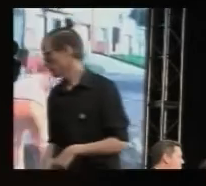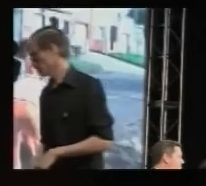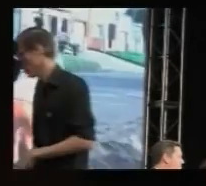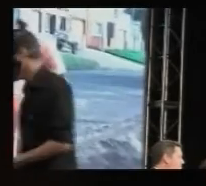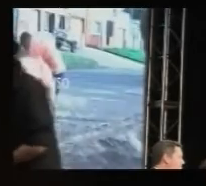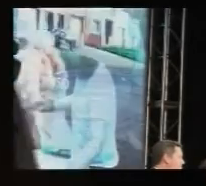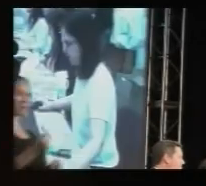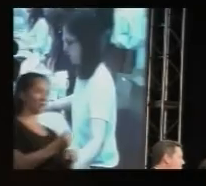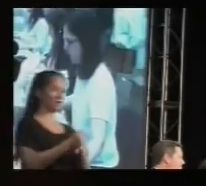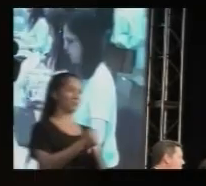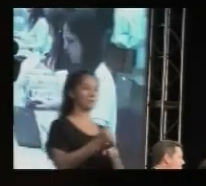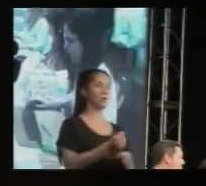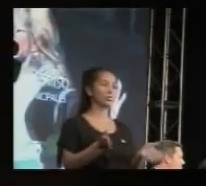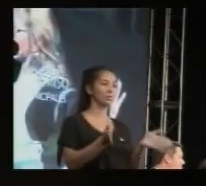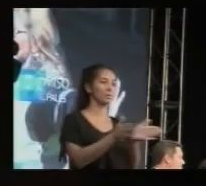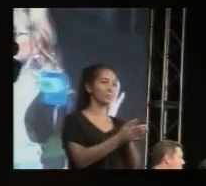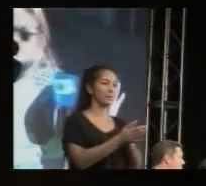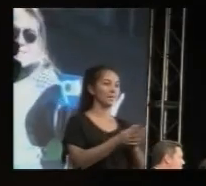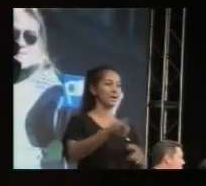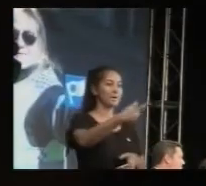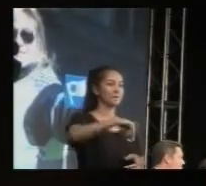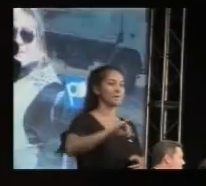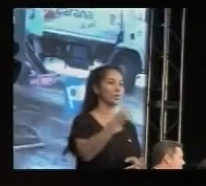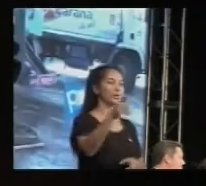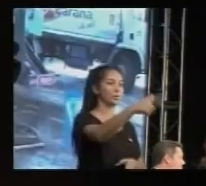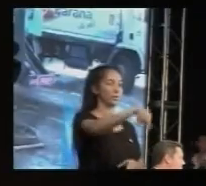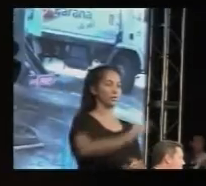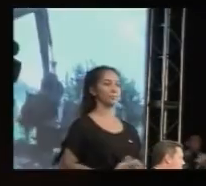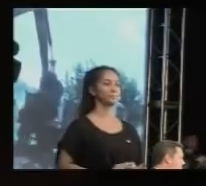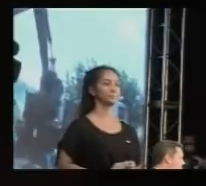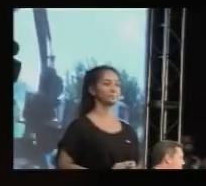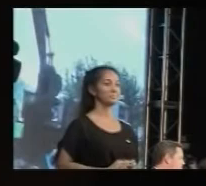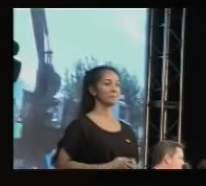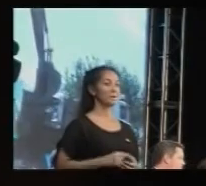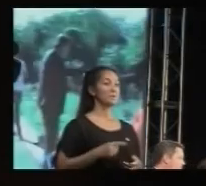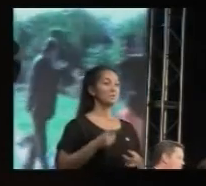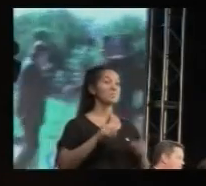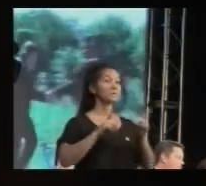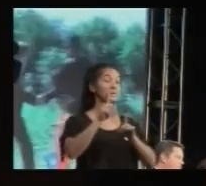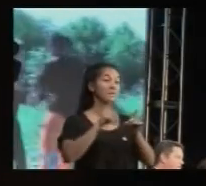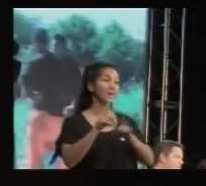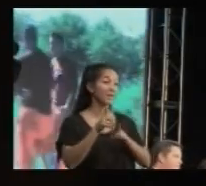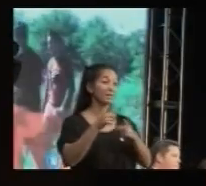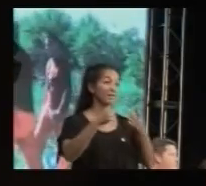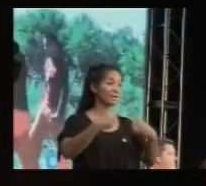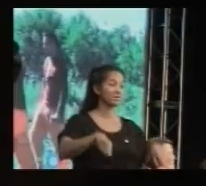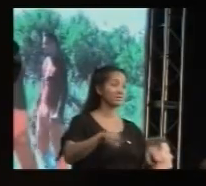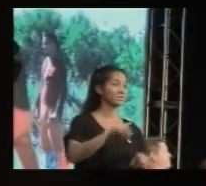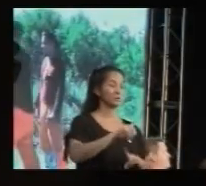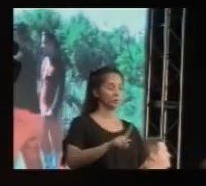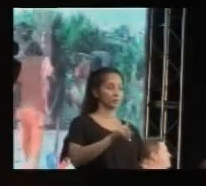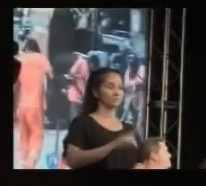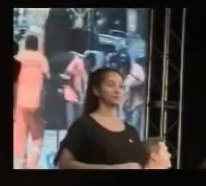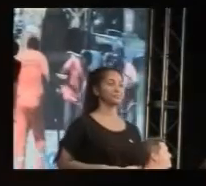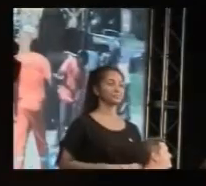trabajamos en conjunto, solo guiados por el bien común, sin especulaciones, ni egoísmo, ni procurando pequeñas ventajas